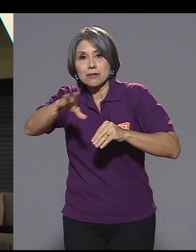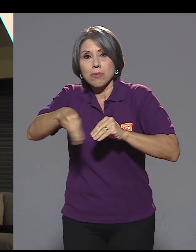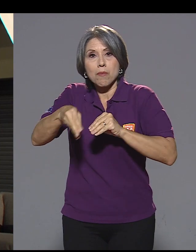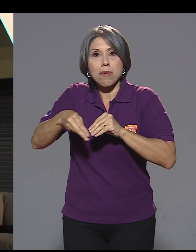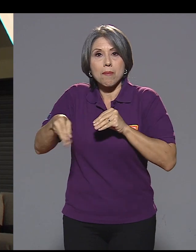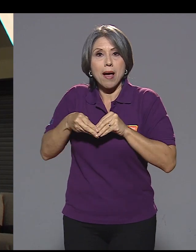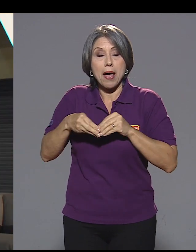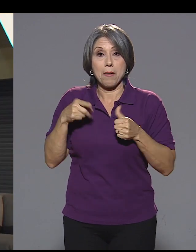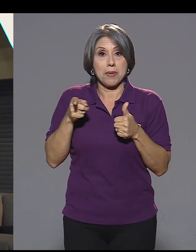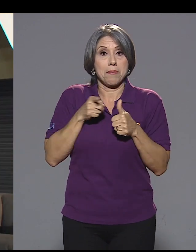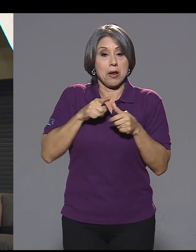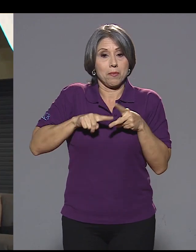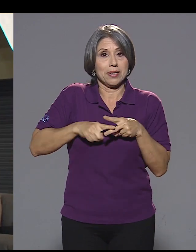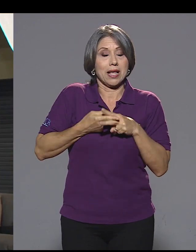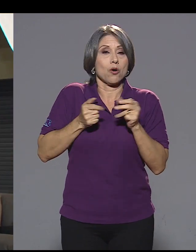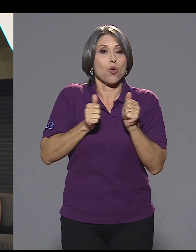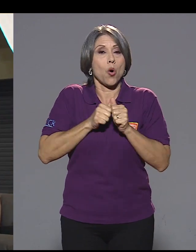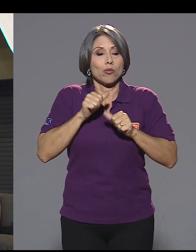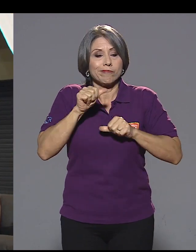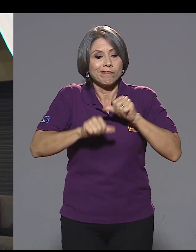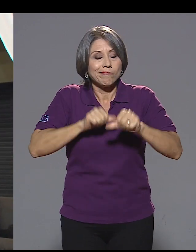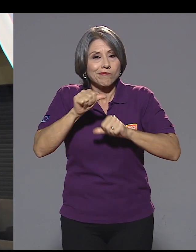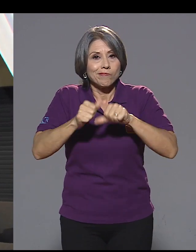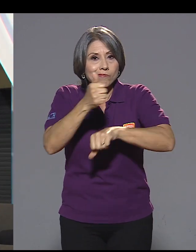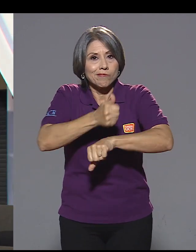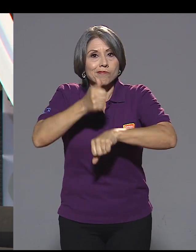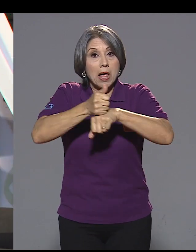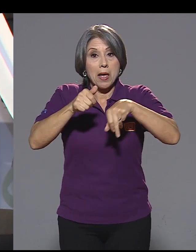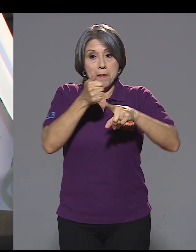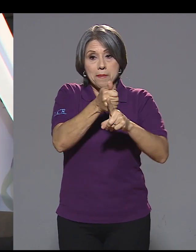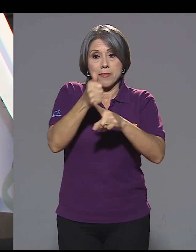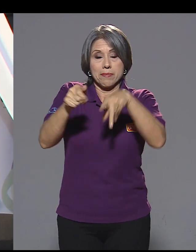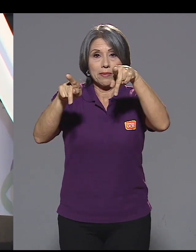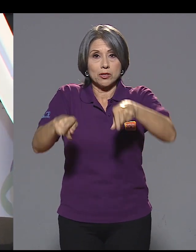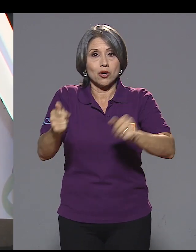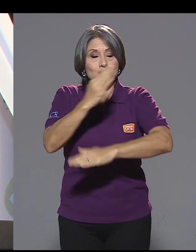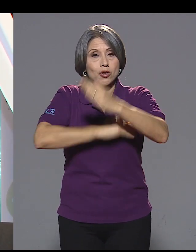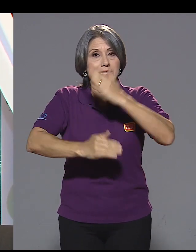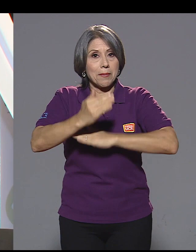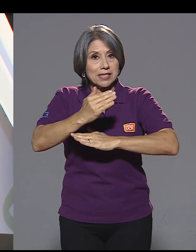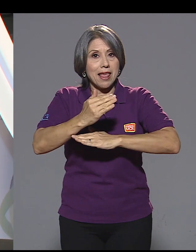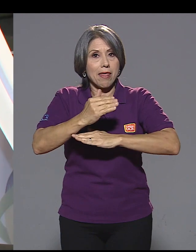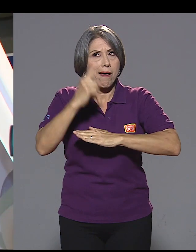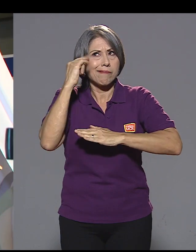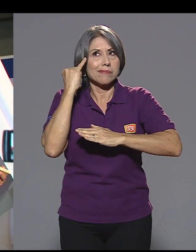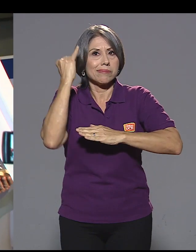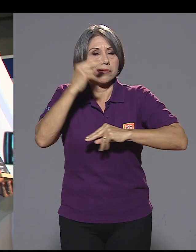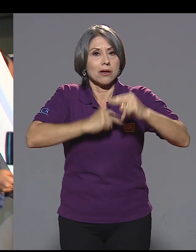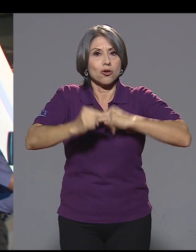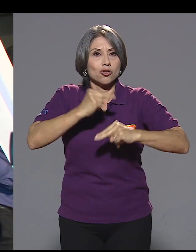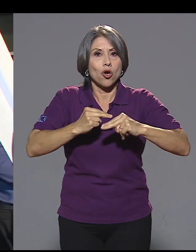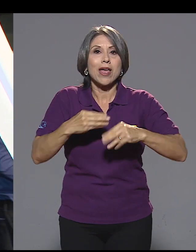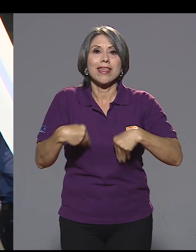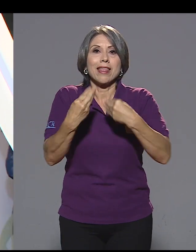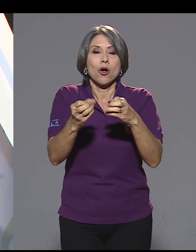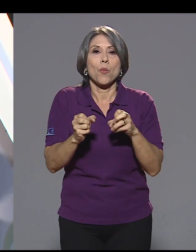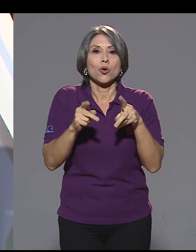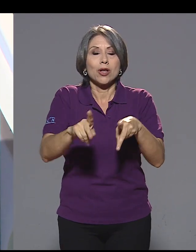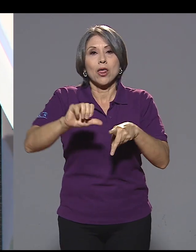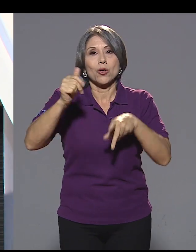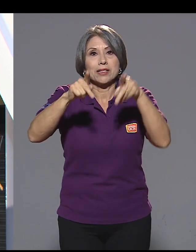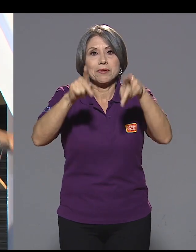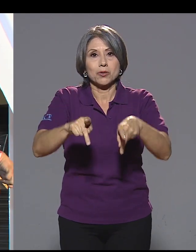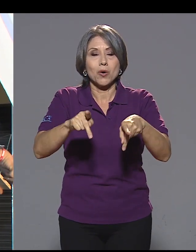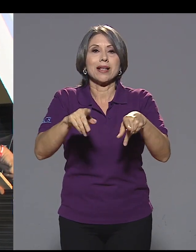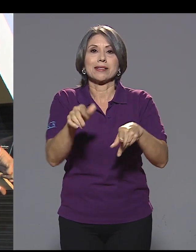del emprendimiento de personas en condición de discapacidad y que a su vez dan oportunidades para más miembros de este colectivo.